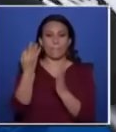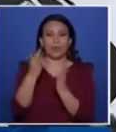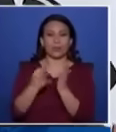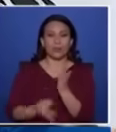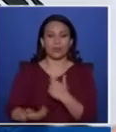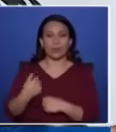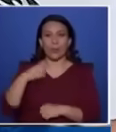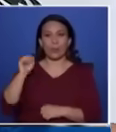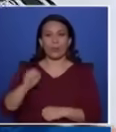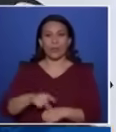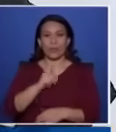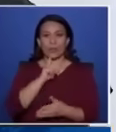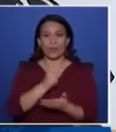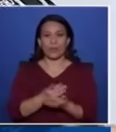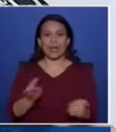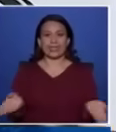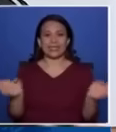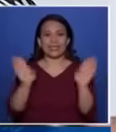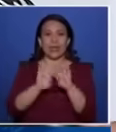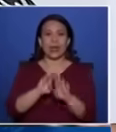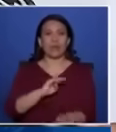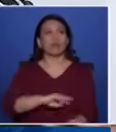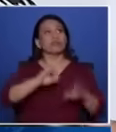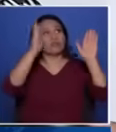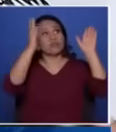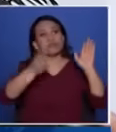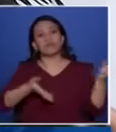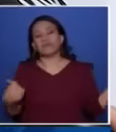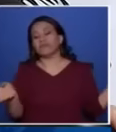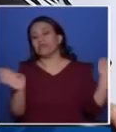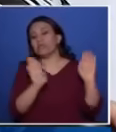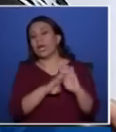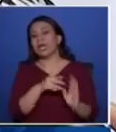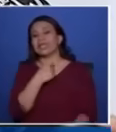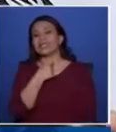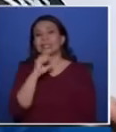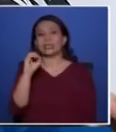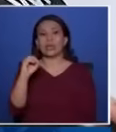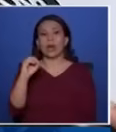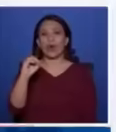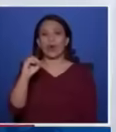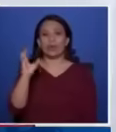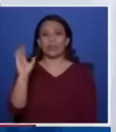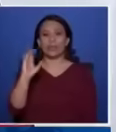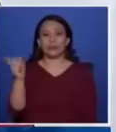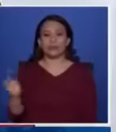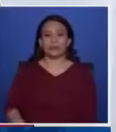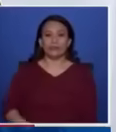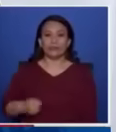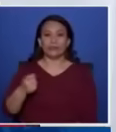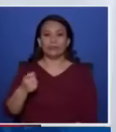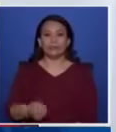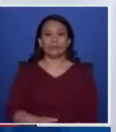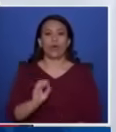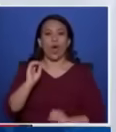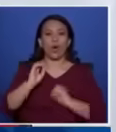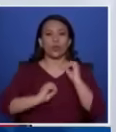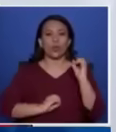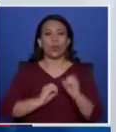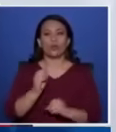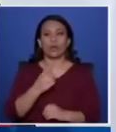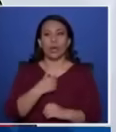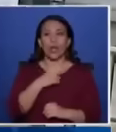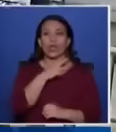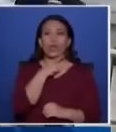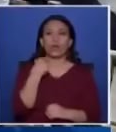la posibilidad real de cerrar las puertas del municipio porque no tenemos un centavo desde el mes de octubre. El tema de los sueldos está en riesgo ya para el